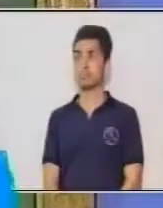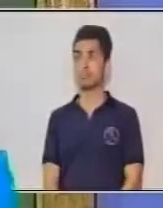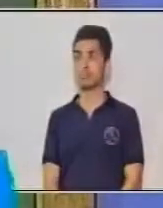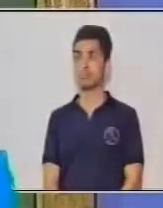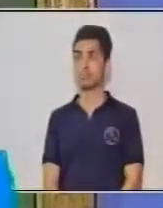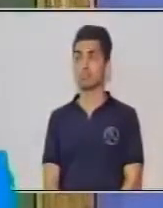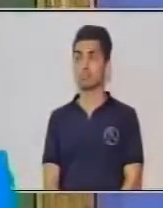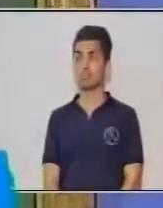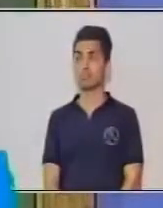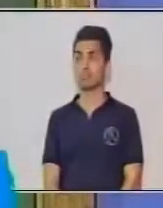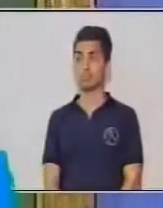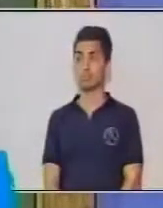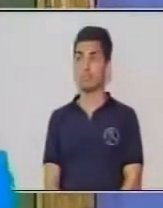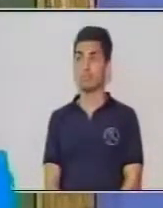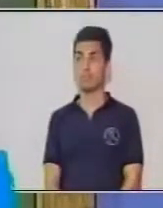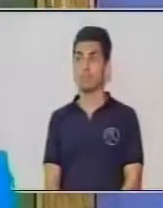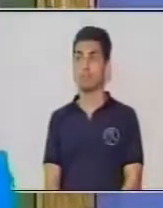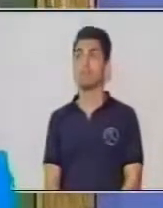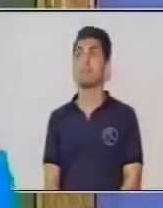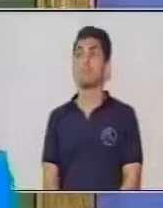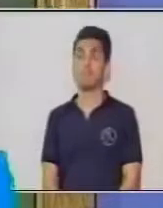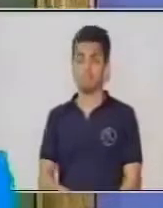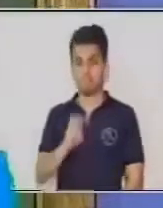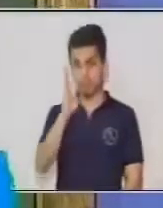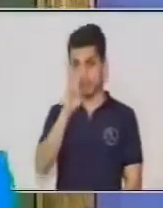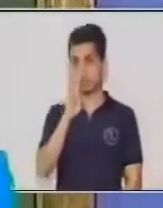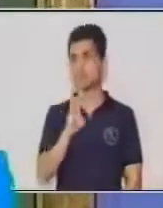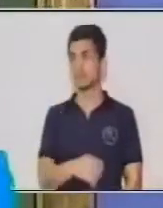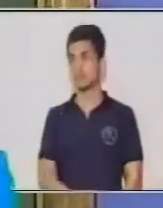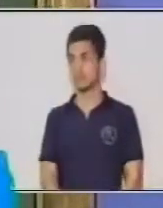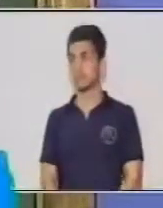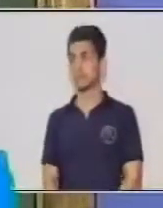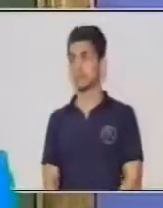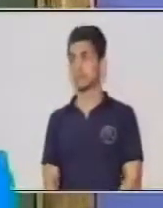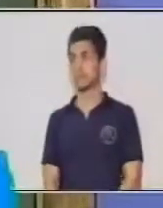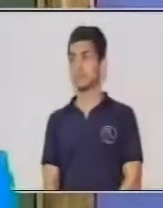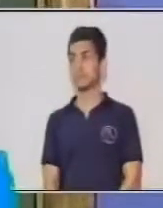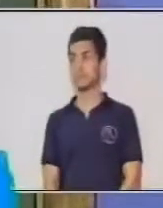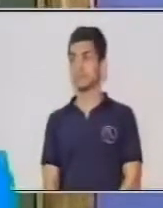6 y multiplicados 9? Excelente, 3.